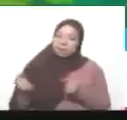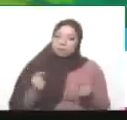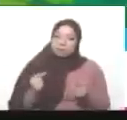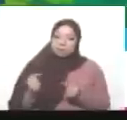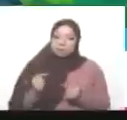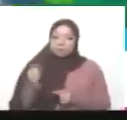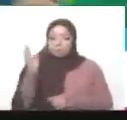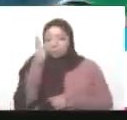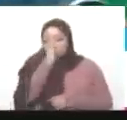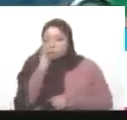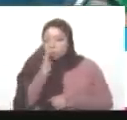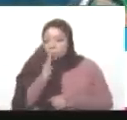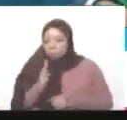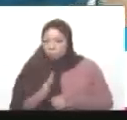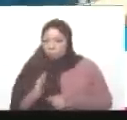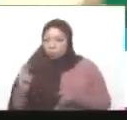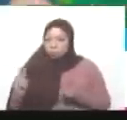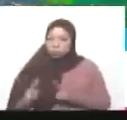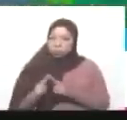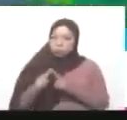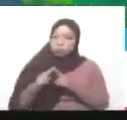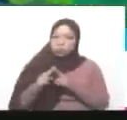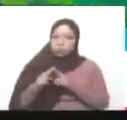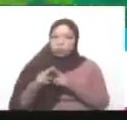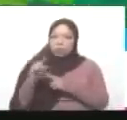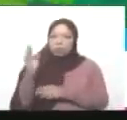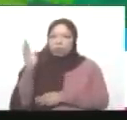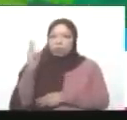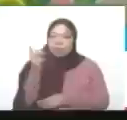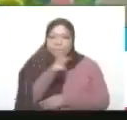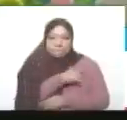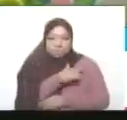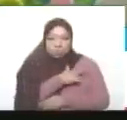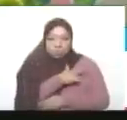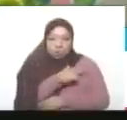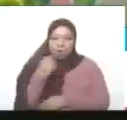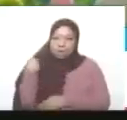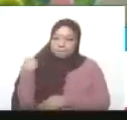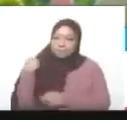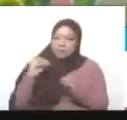en Brasilia cuando estuvimos en el encuentro suramericano que convocó Lula